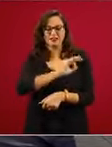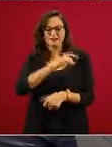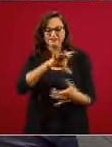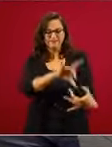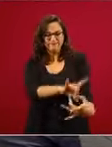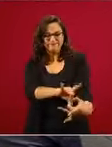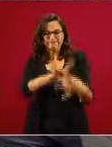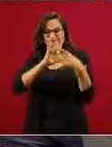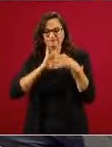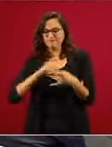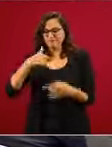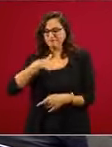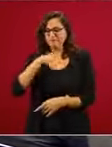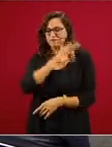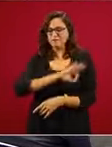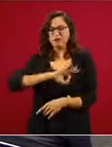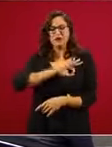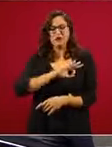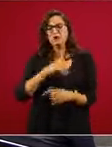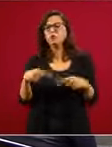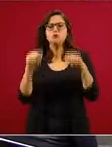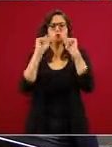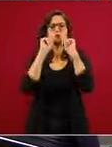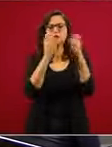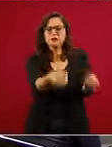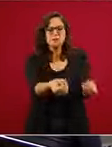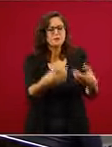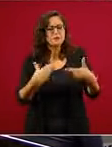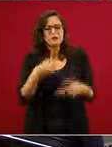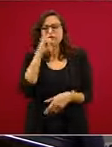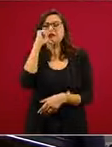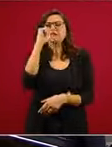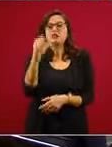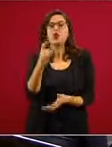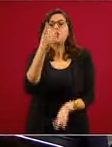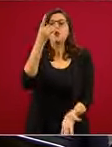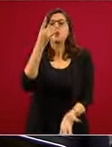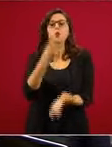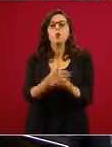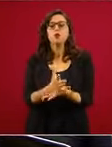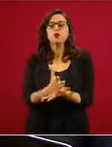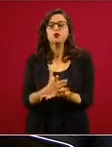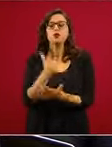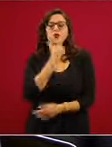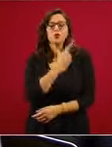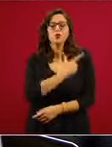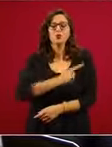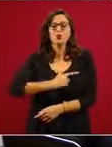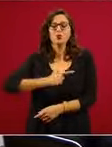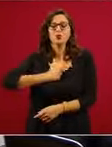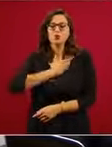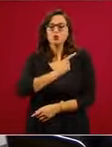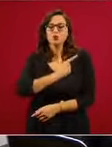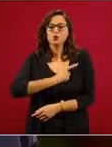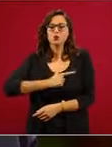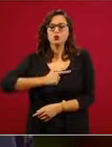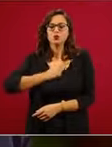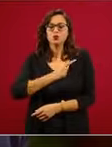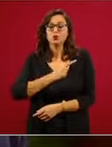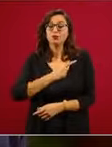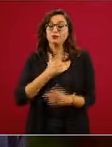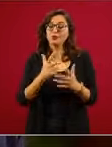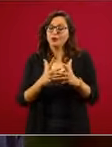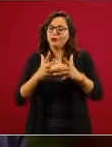ello nada obtenga, a no ser el placer, agregaría, el